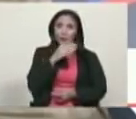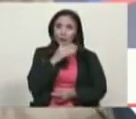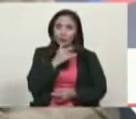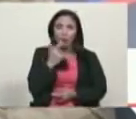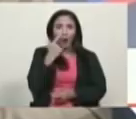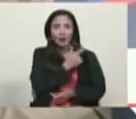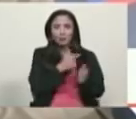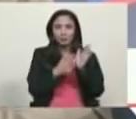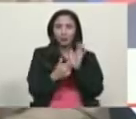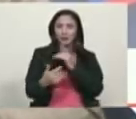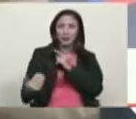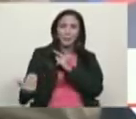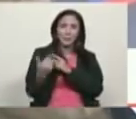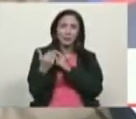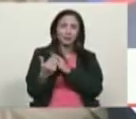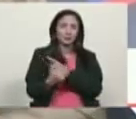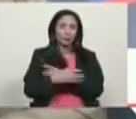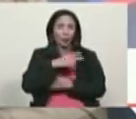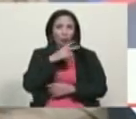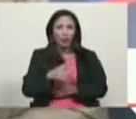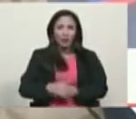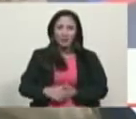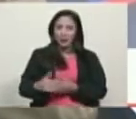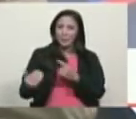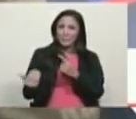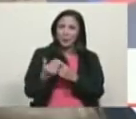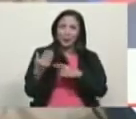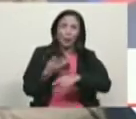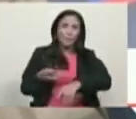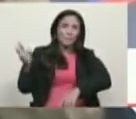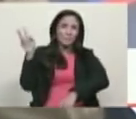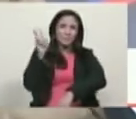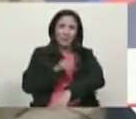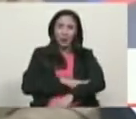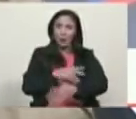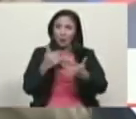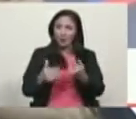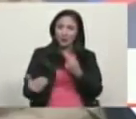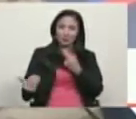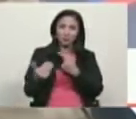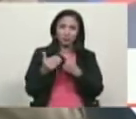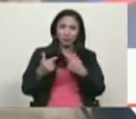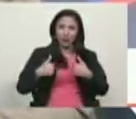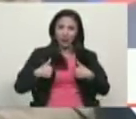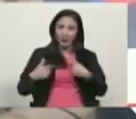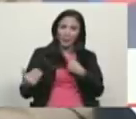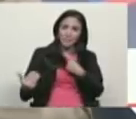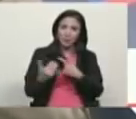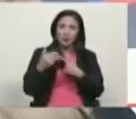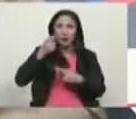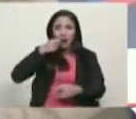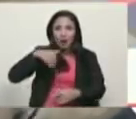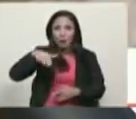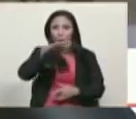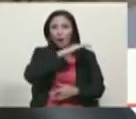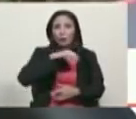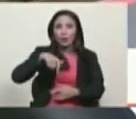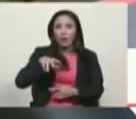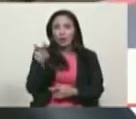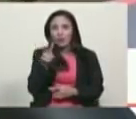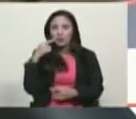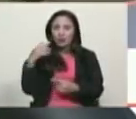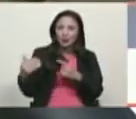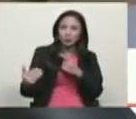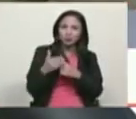una agresión del tamaño de la que en este momento es víctima el pueblo venezolano por parte